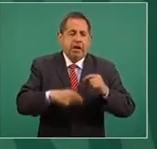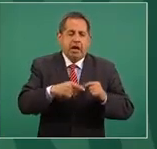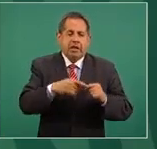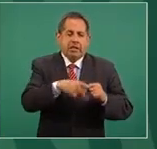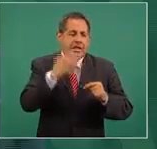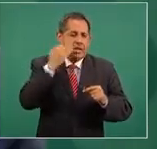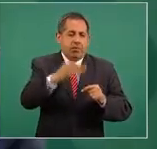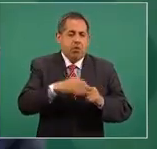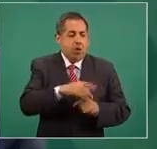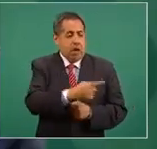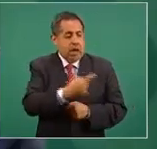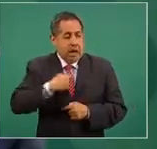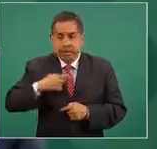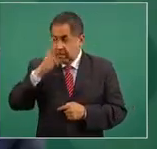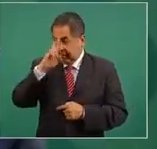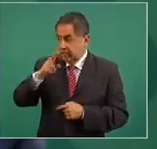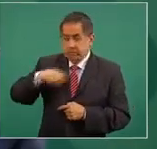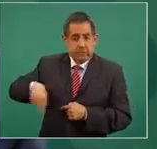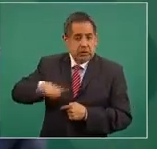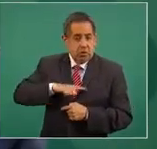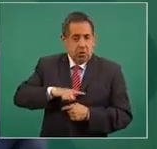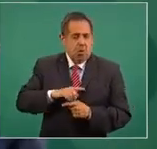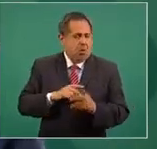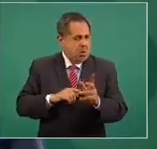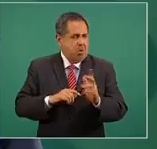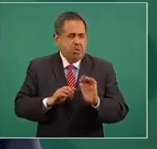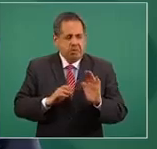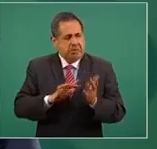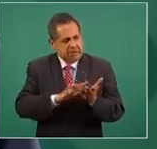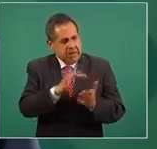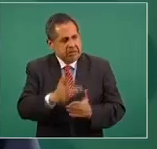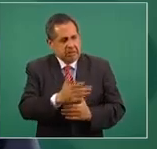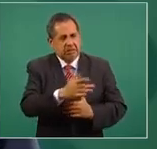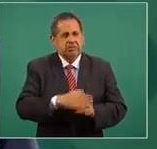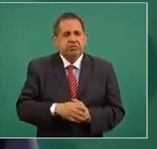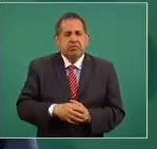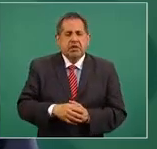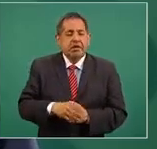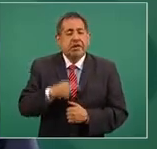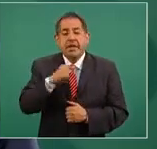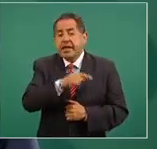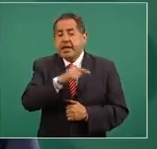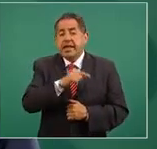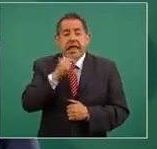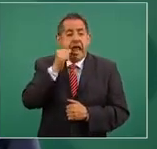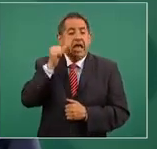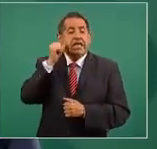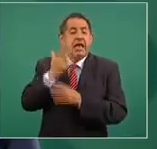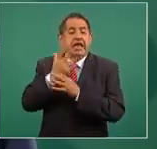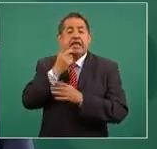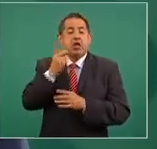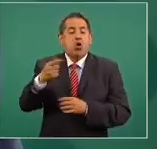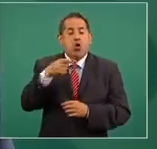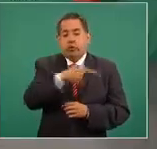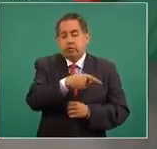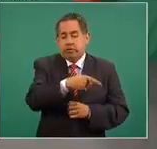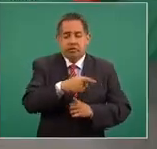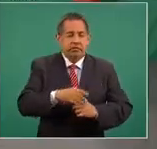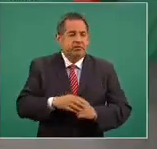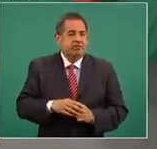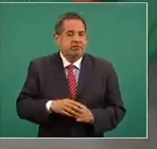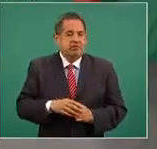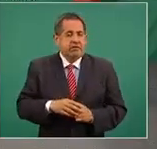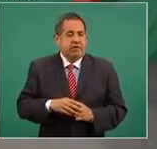hacia nuestro gobierno. Ayer decía que en el caso del